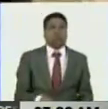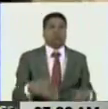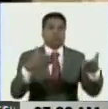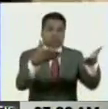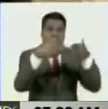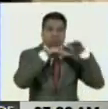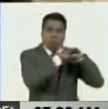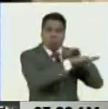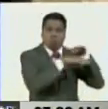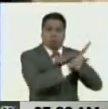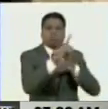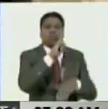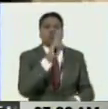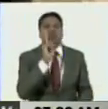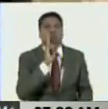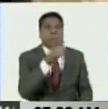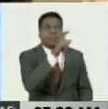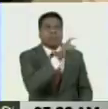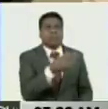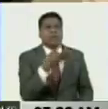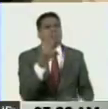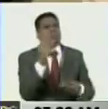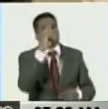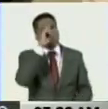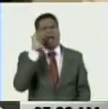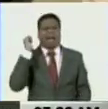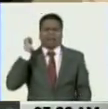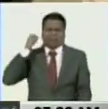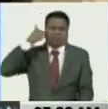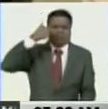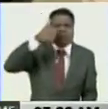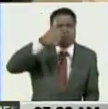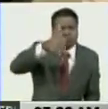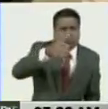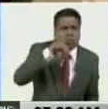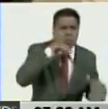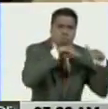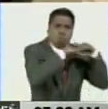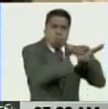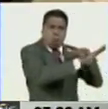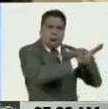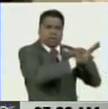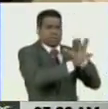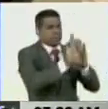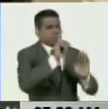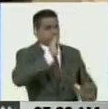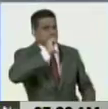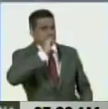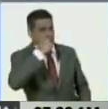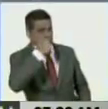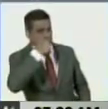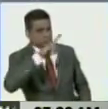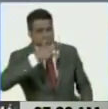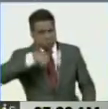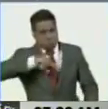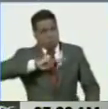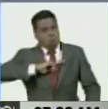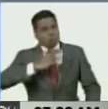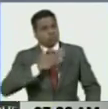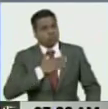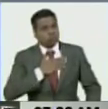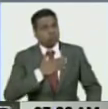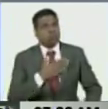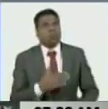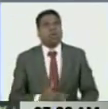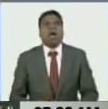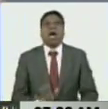y ahí están todos los nombres de hace muchísimos años. Ahora bien, lo que sí puedo decir, que eso es